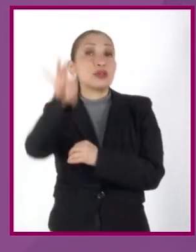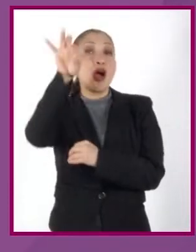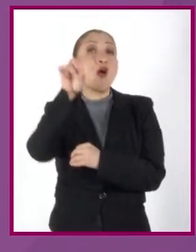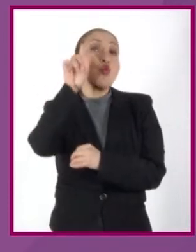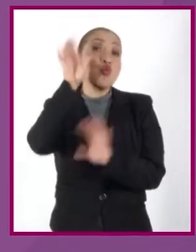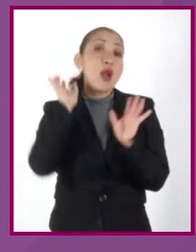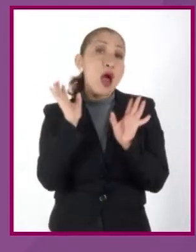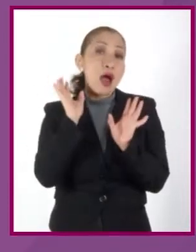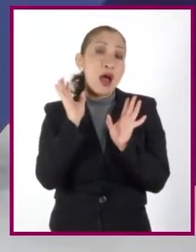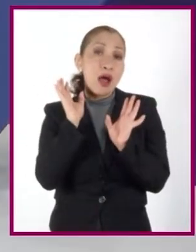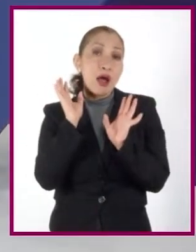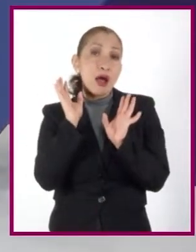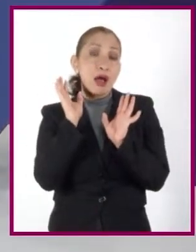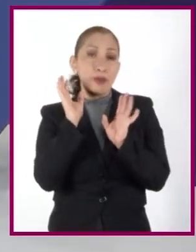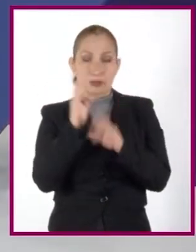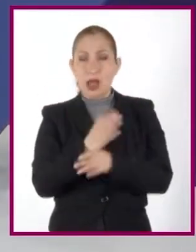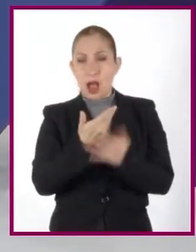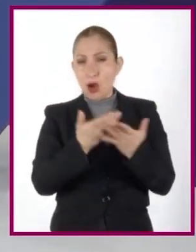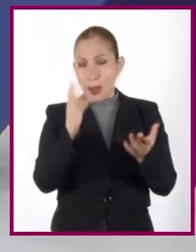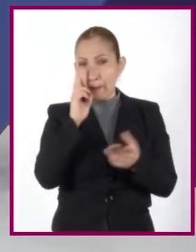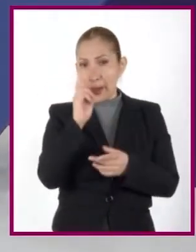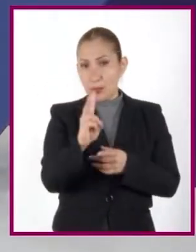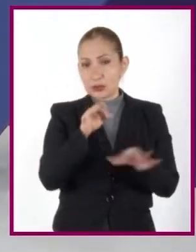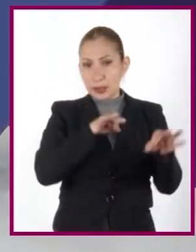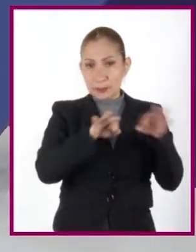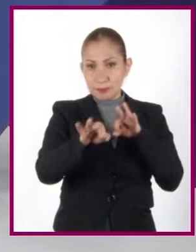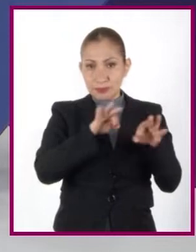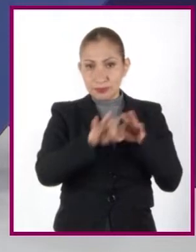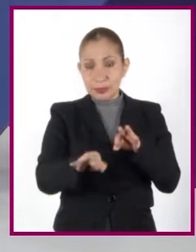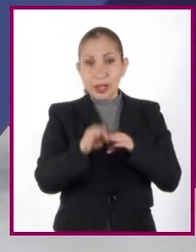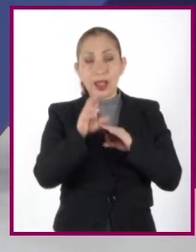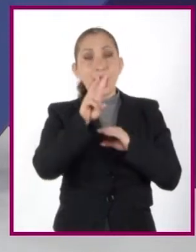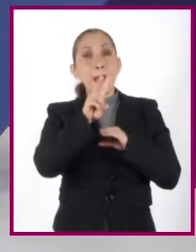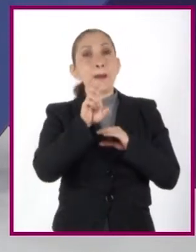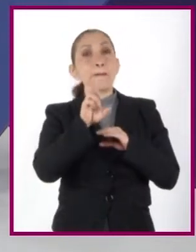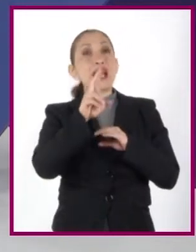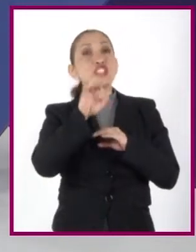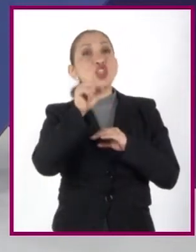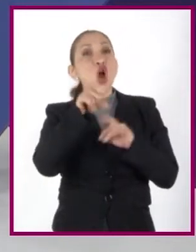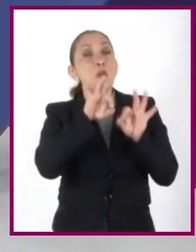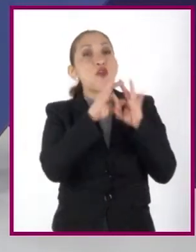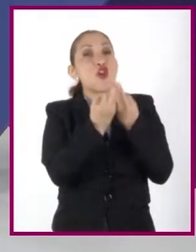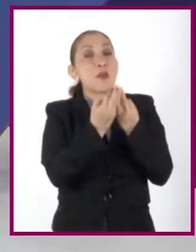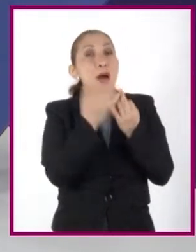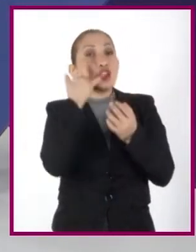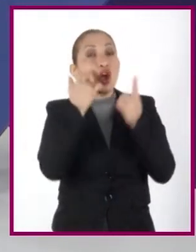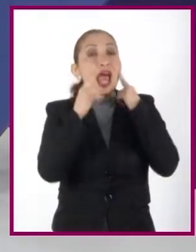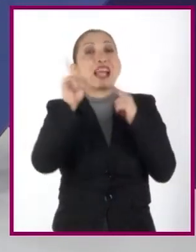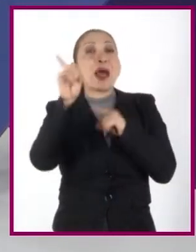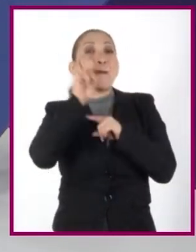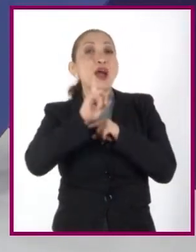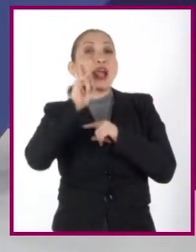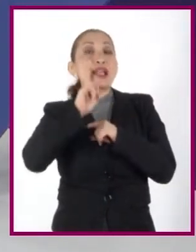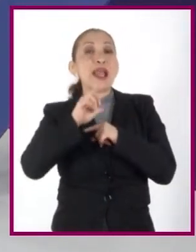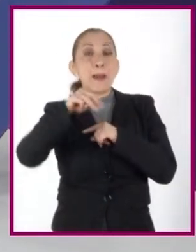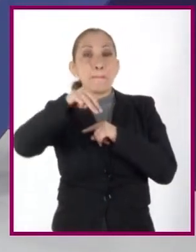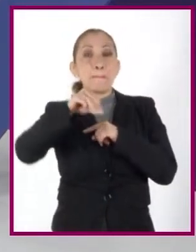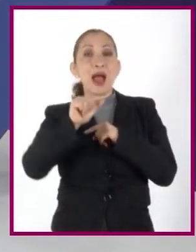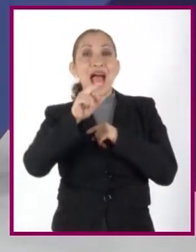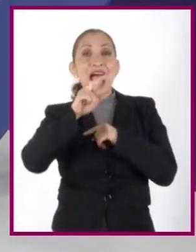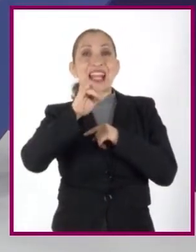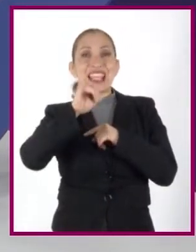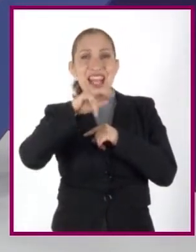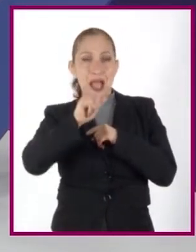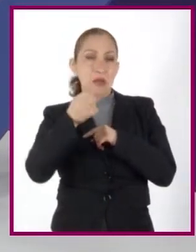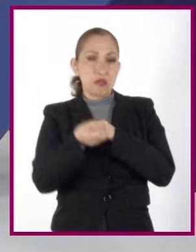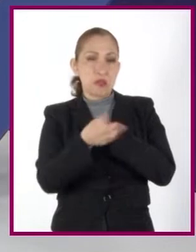de tales versiones. ¿Qué les parece si ahora trabajamos con la versión que nos indica que la Llorona era la célebre Doña Marina,